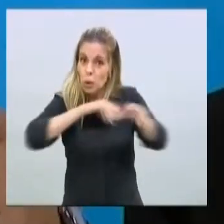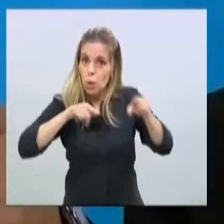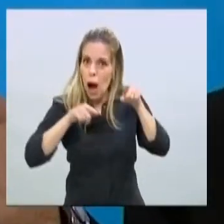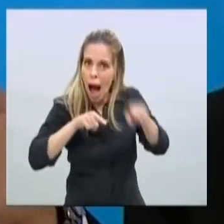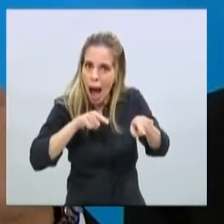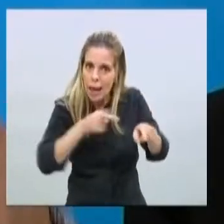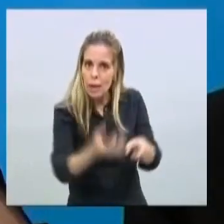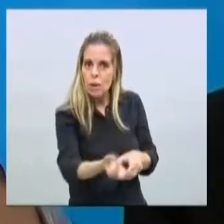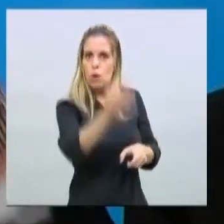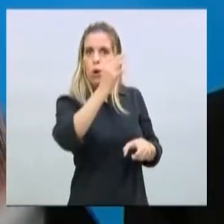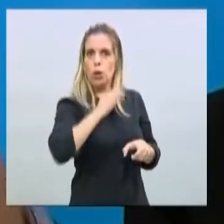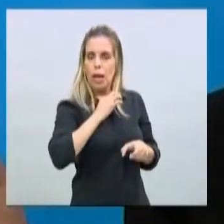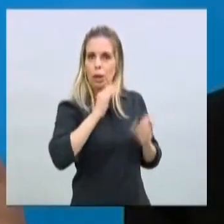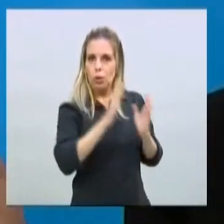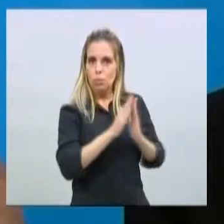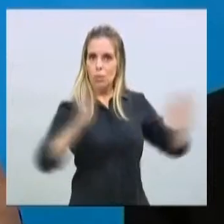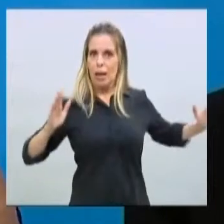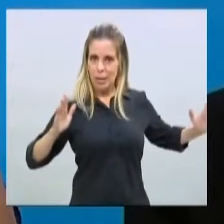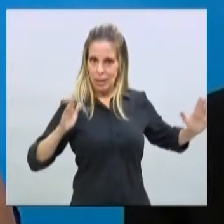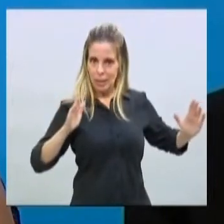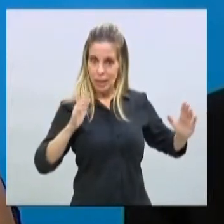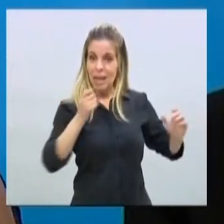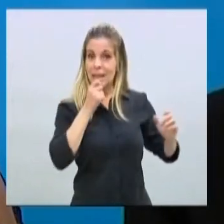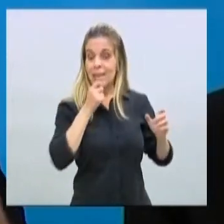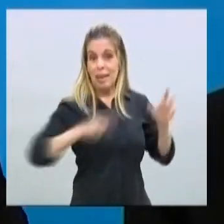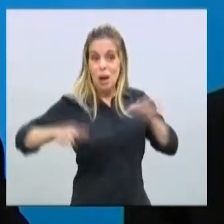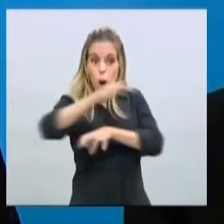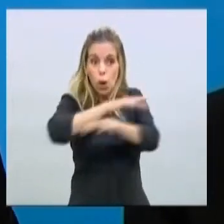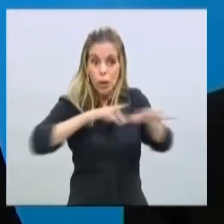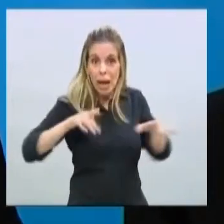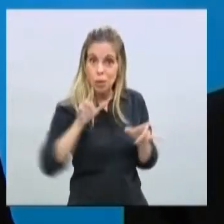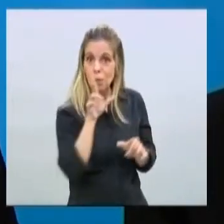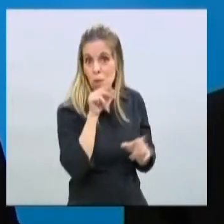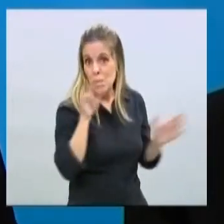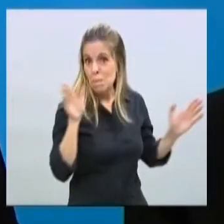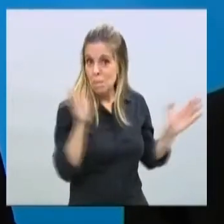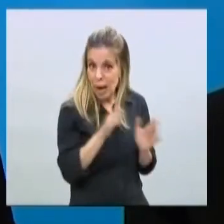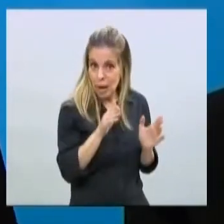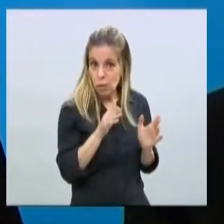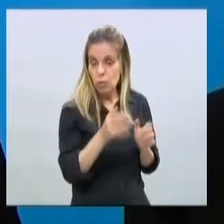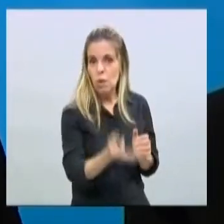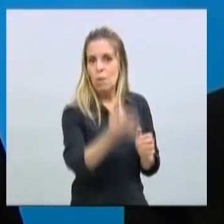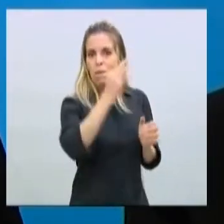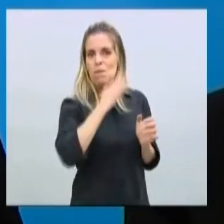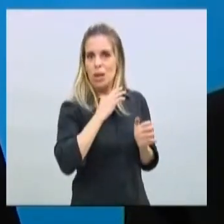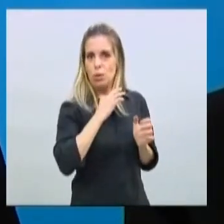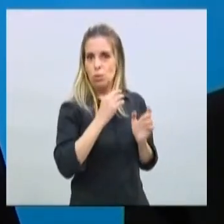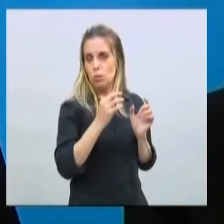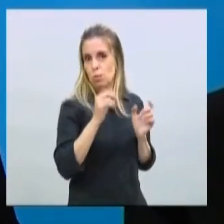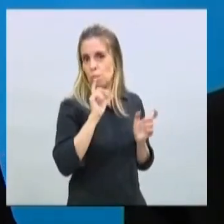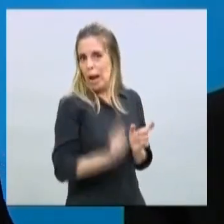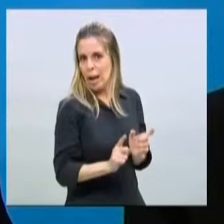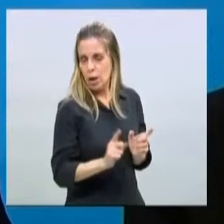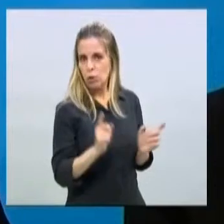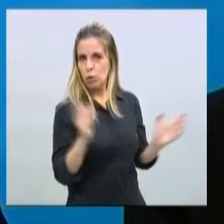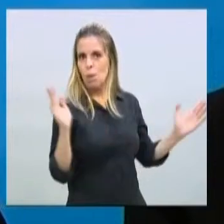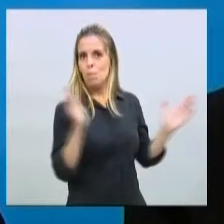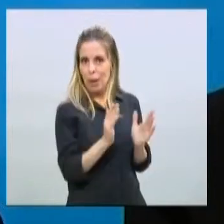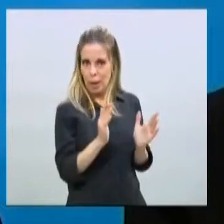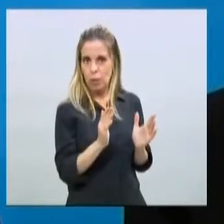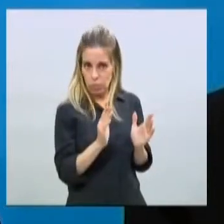Más nos conectamos con otros, más aumenta el riesgo. Por lo tanto, todo lo que podamos minimizar en ese sentido, bienvenido